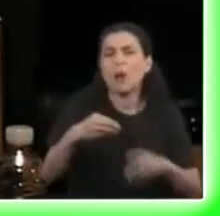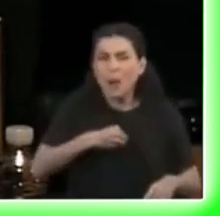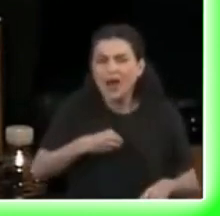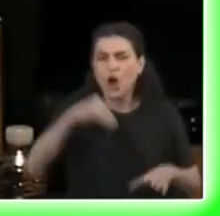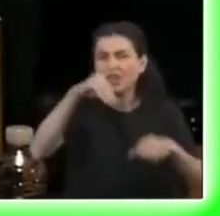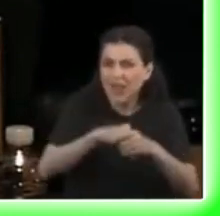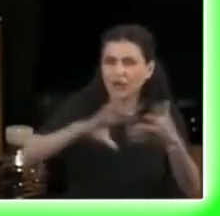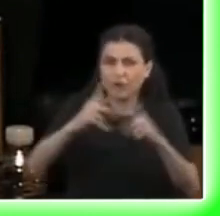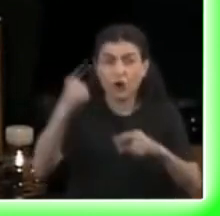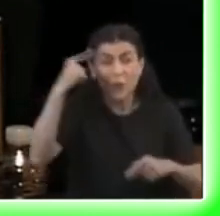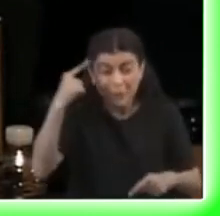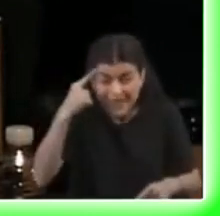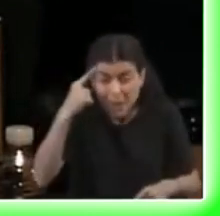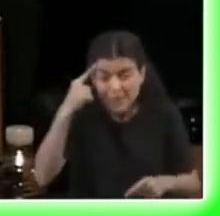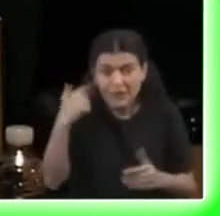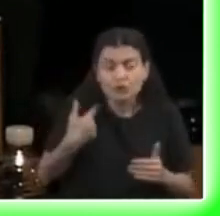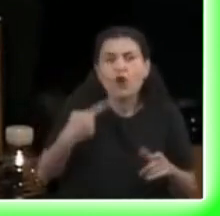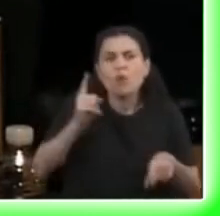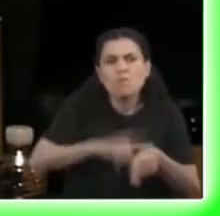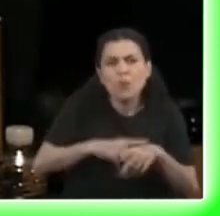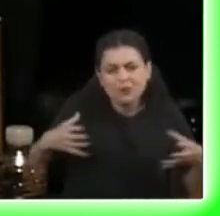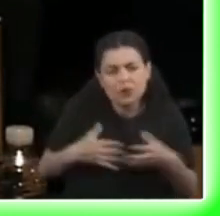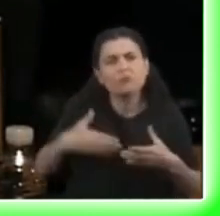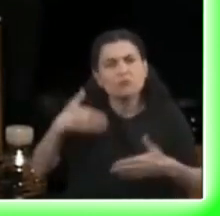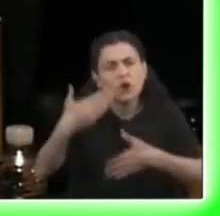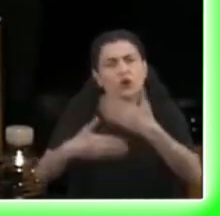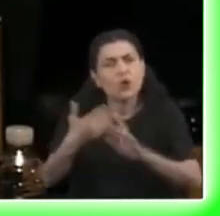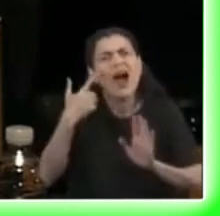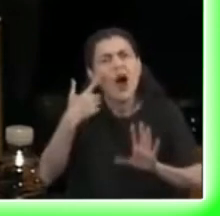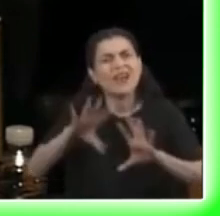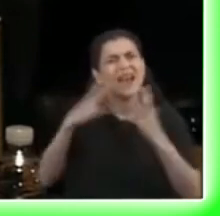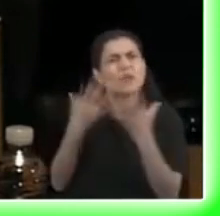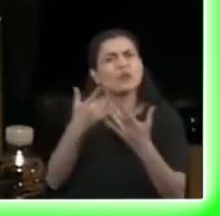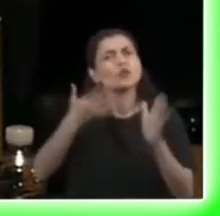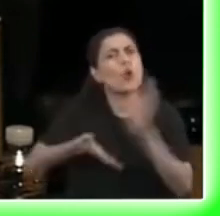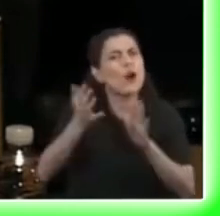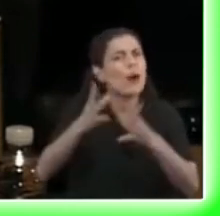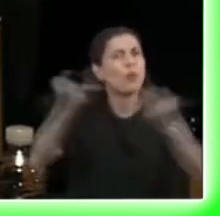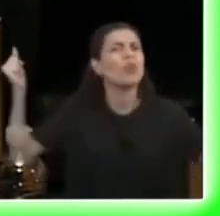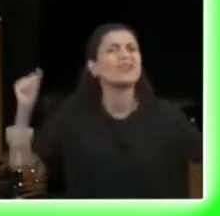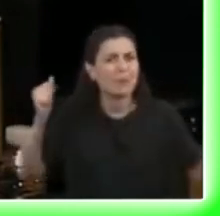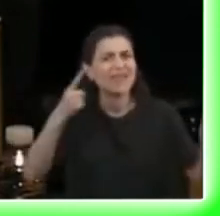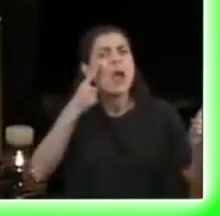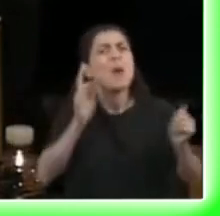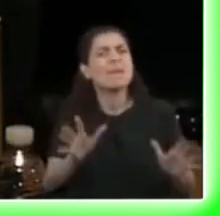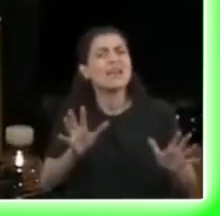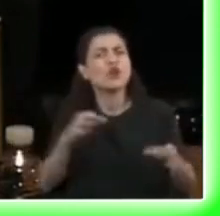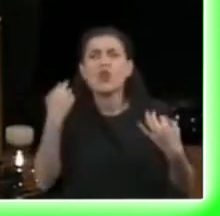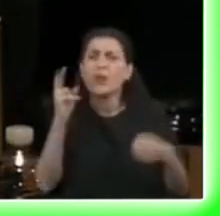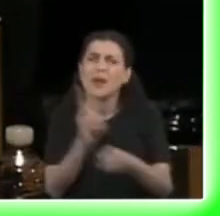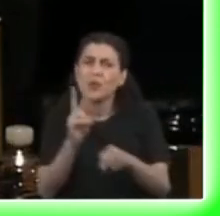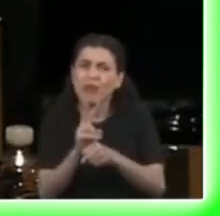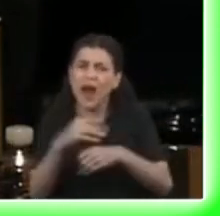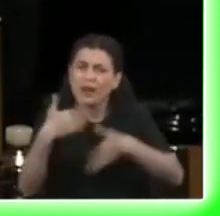humanidad realmente está en peligro, en la región y en el mundo. ¿Y saben cuál es la única forma de salir